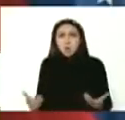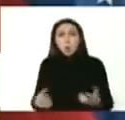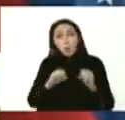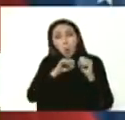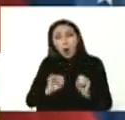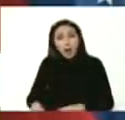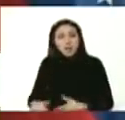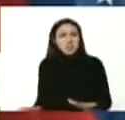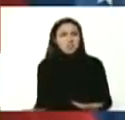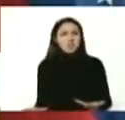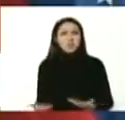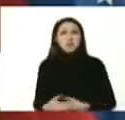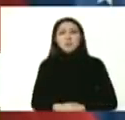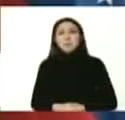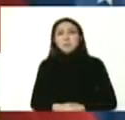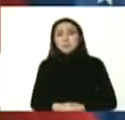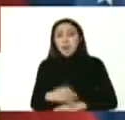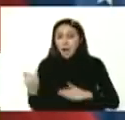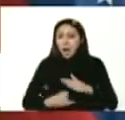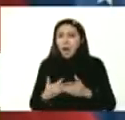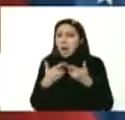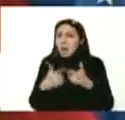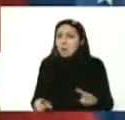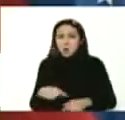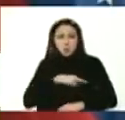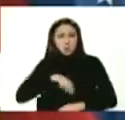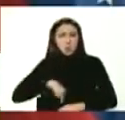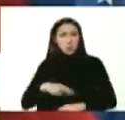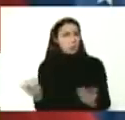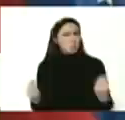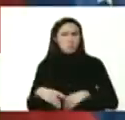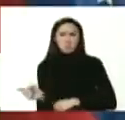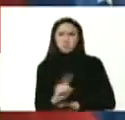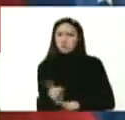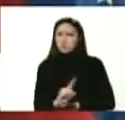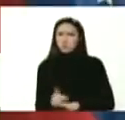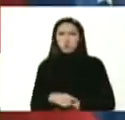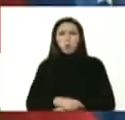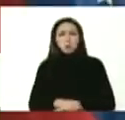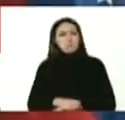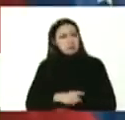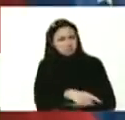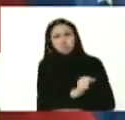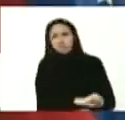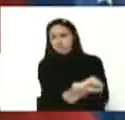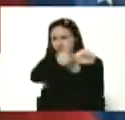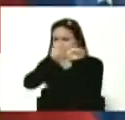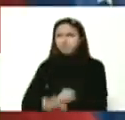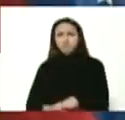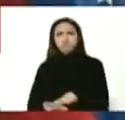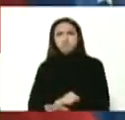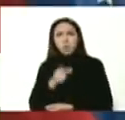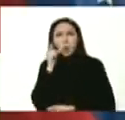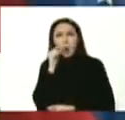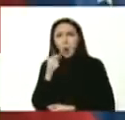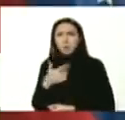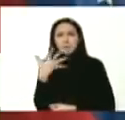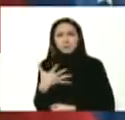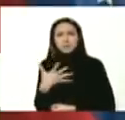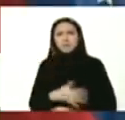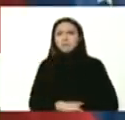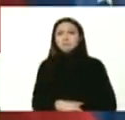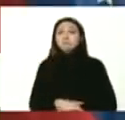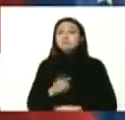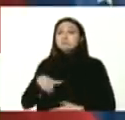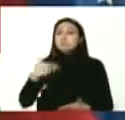o sea, el tribunal decretó la libertad, no estamos de acuerdo con el Ministerio Público, quedan detenidos. Hasta que la Corte de